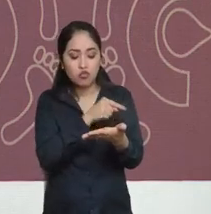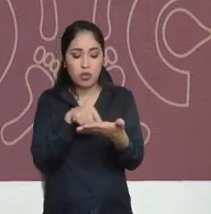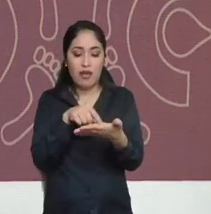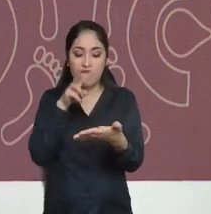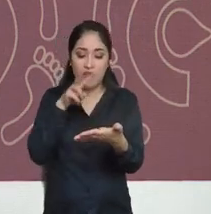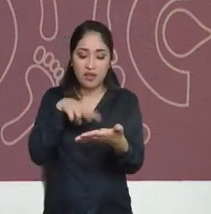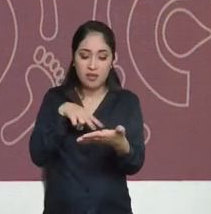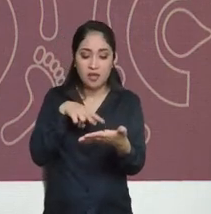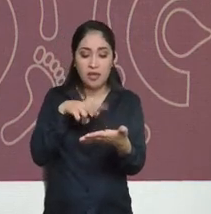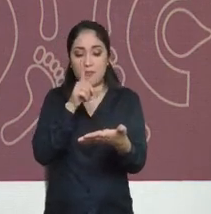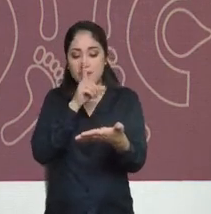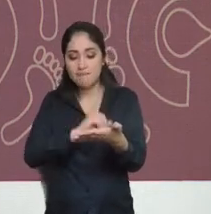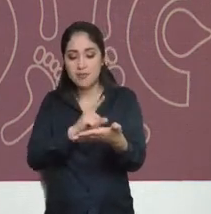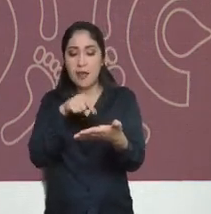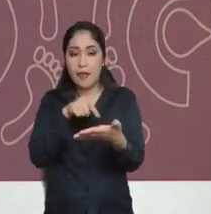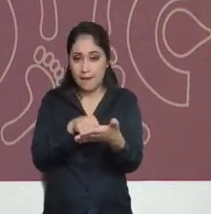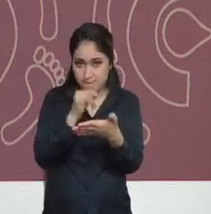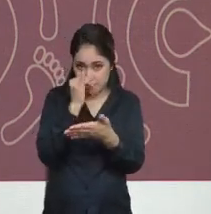acto.